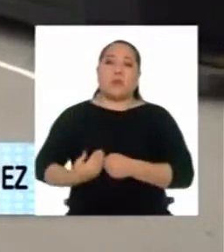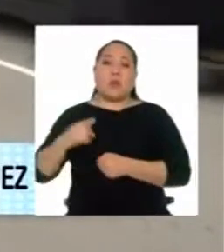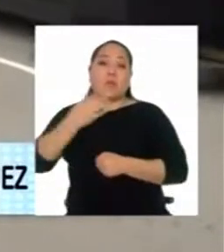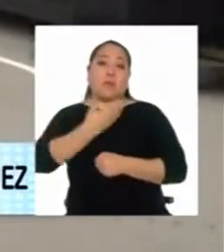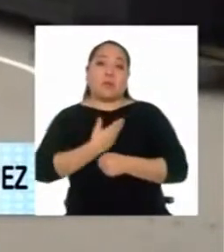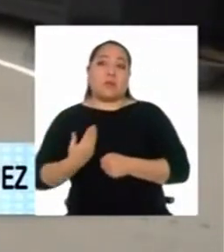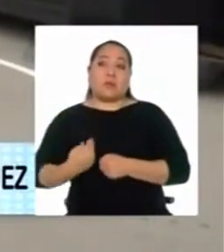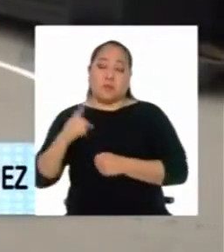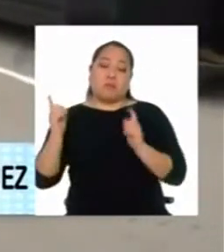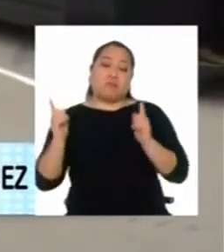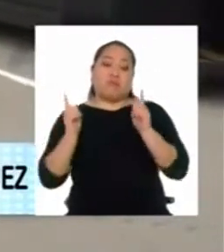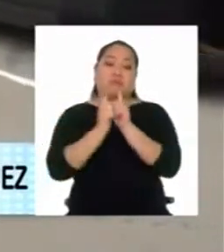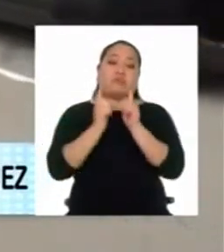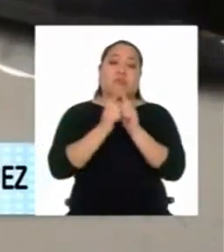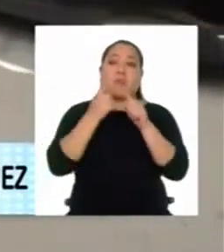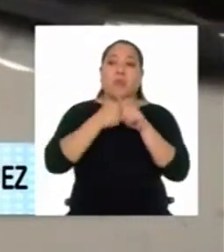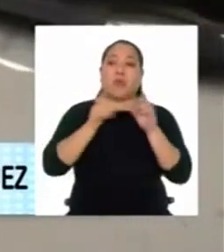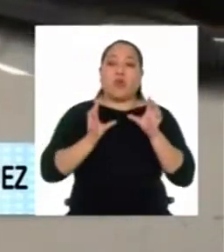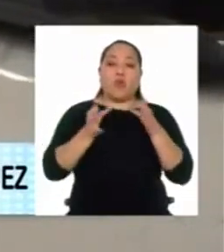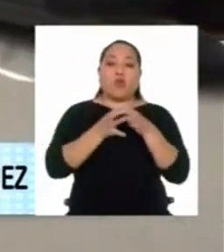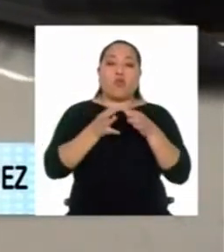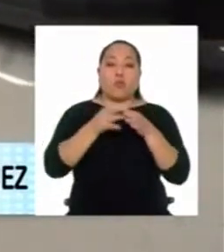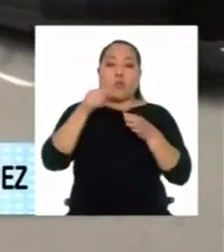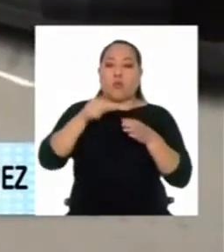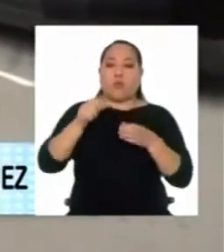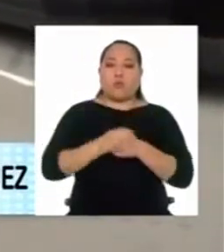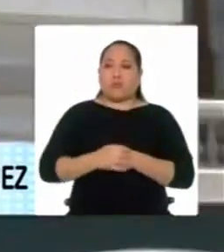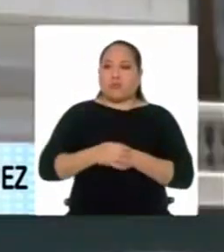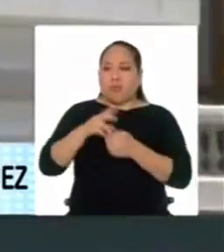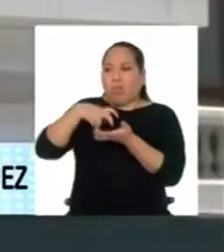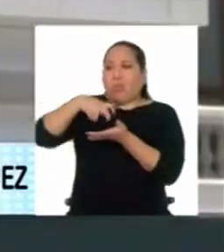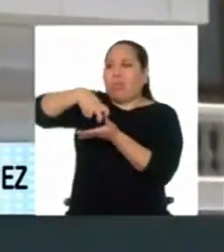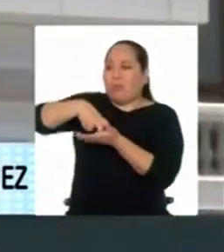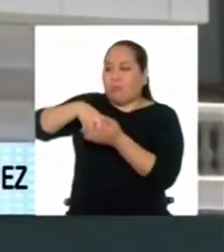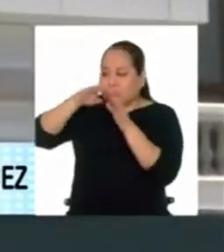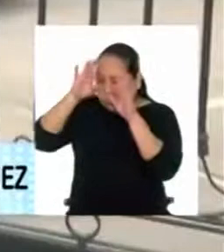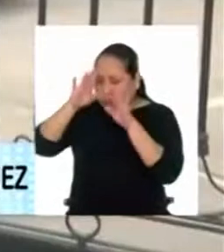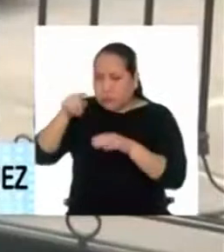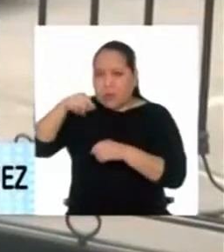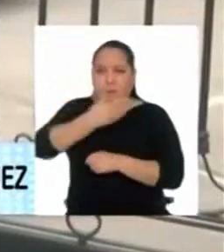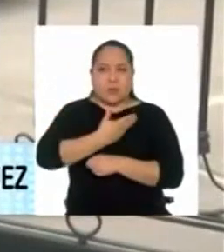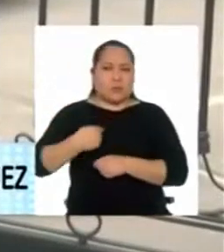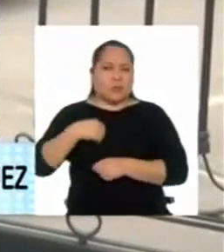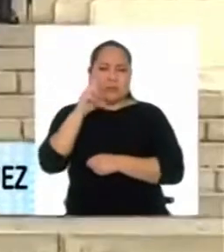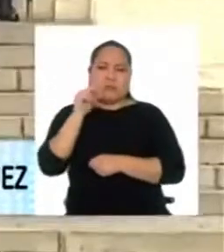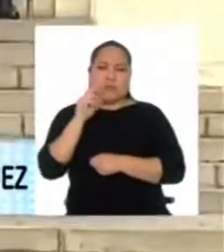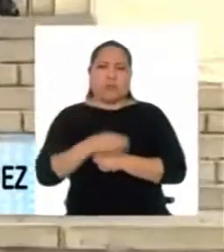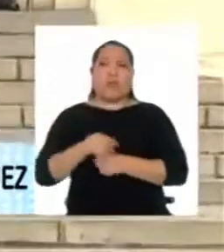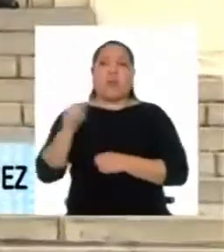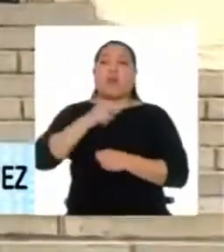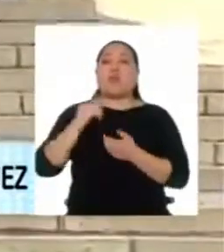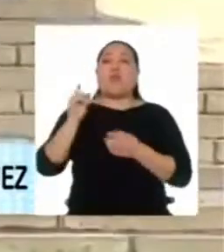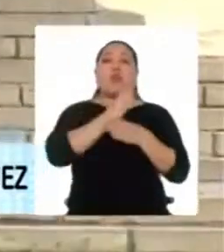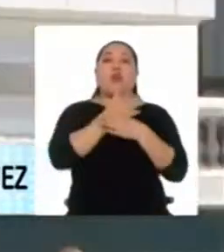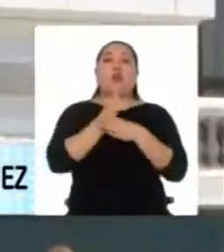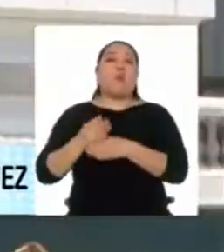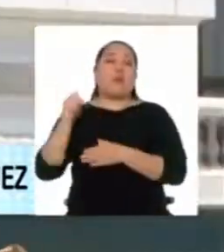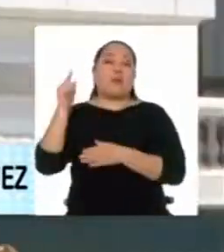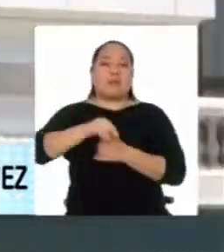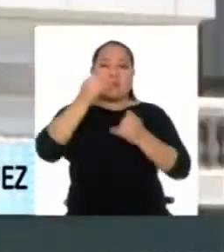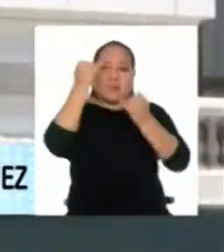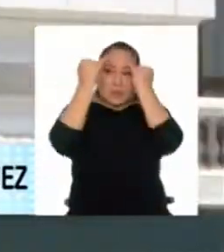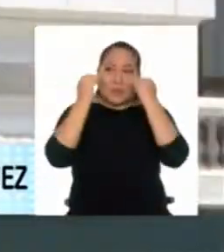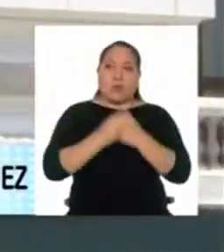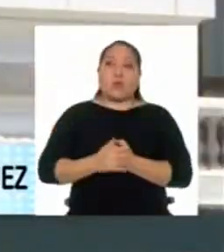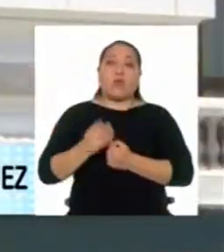momento que vea por conveniente, pero la bancada nosotros no vamos a poner de rodillas a un presidente. Alex Paredes y Oscar Sea no comparten esas expresiones.